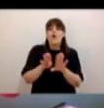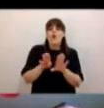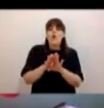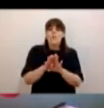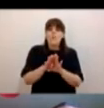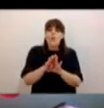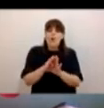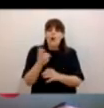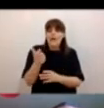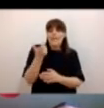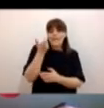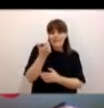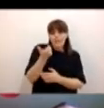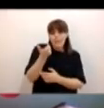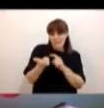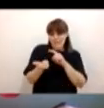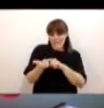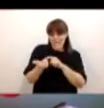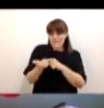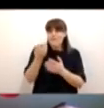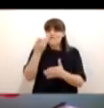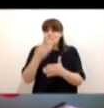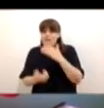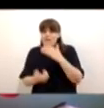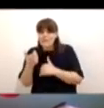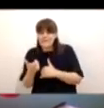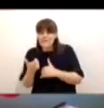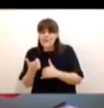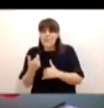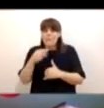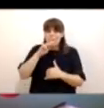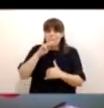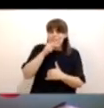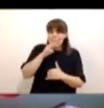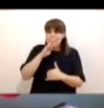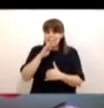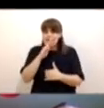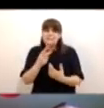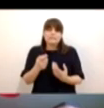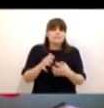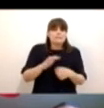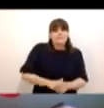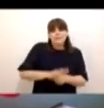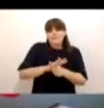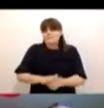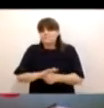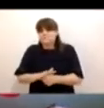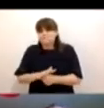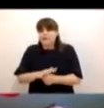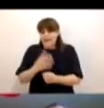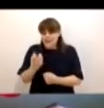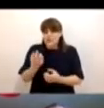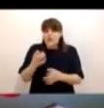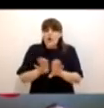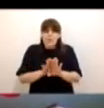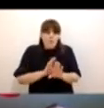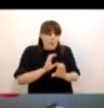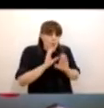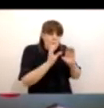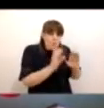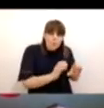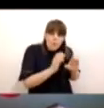precariedad y el estrés económico generan mucho estrés en los cuidadores y eso disminuye los recursos que tienen disponibles para la crianza o si no tienes